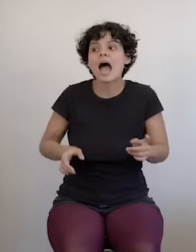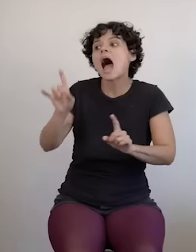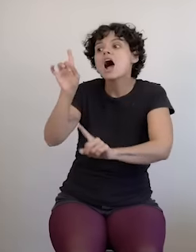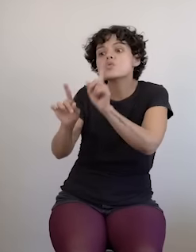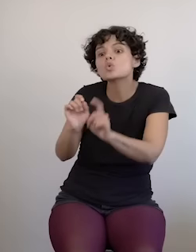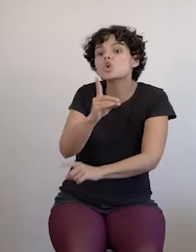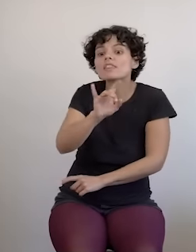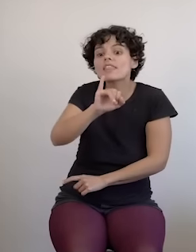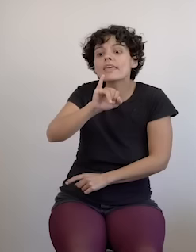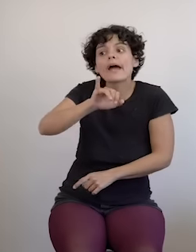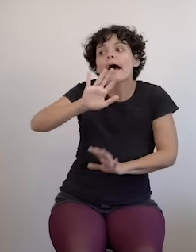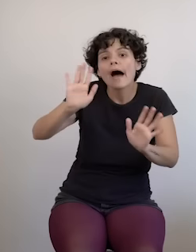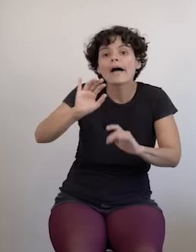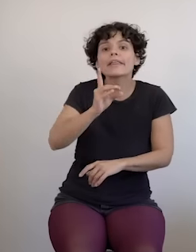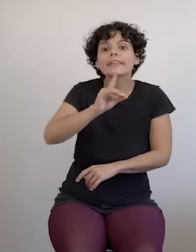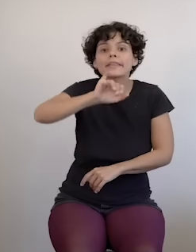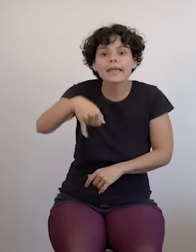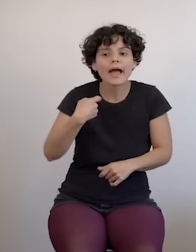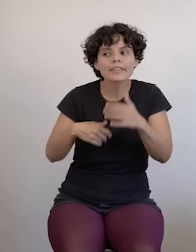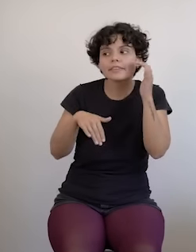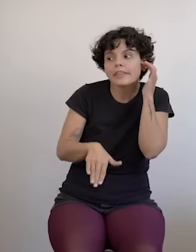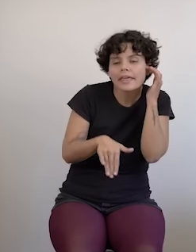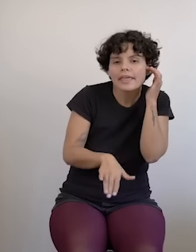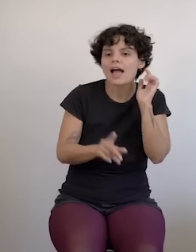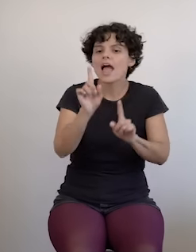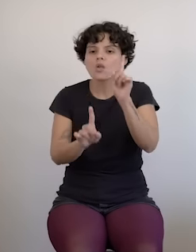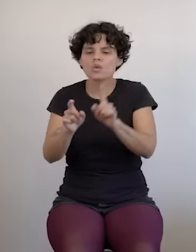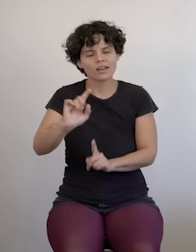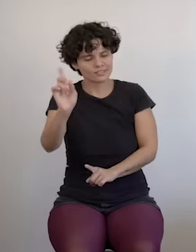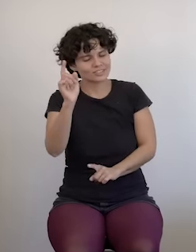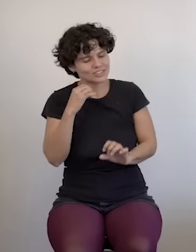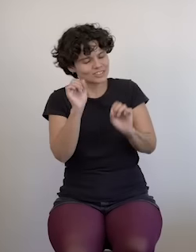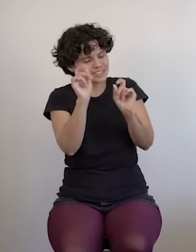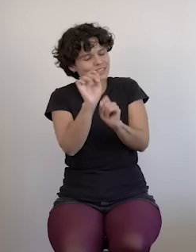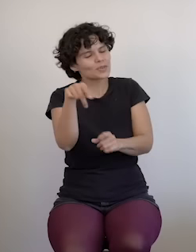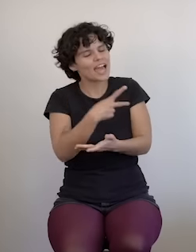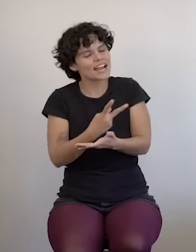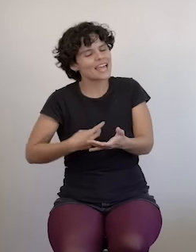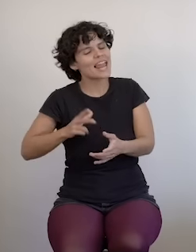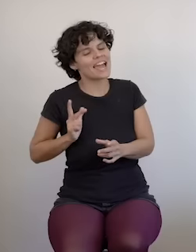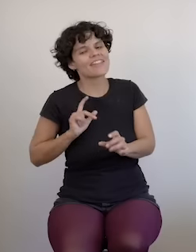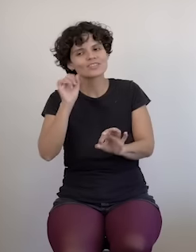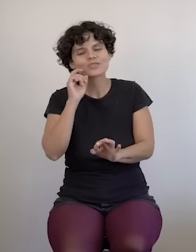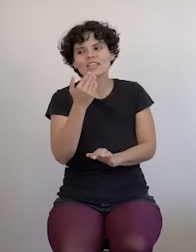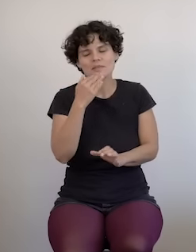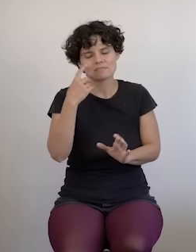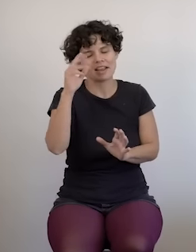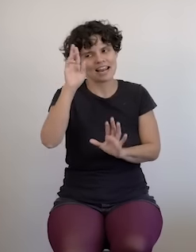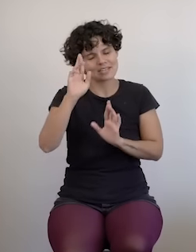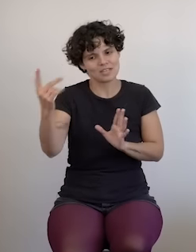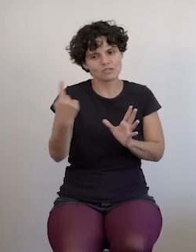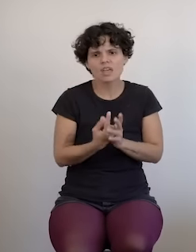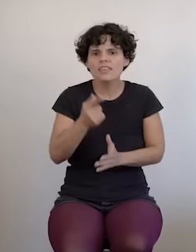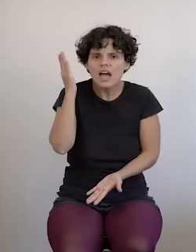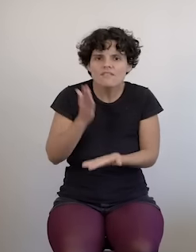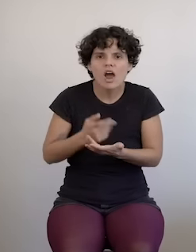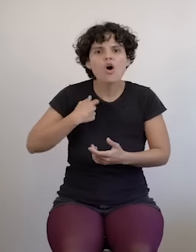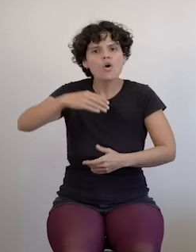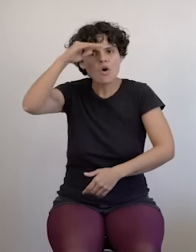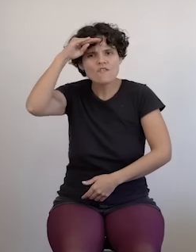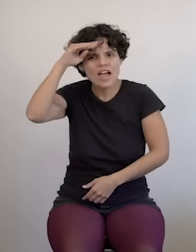Ah, sí. Discúlpame, amiga, no, si tú sois parte de la familia Arte Elegante. Arauda Nazi, le dije yo, confía en este proyecto, hermano, te lo digo,